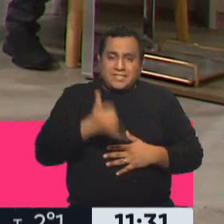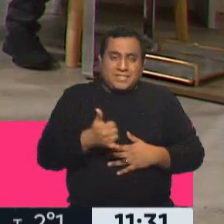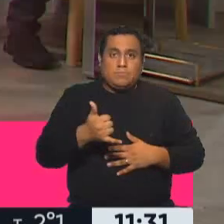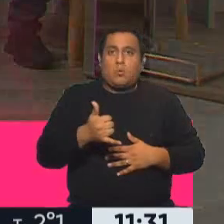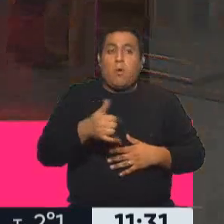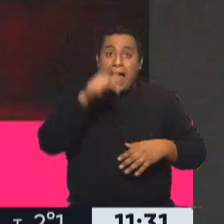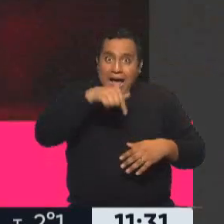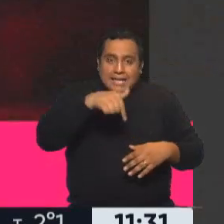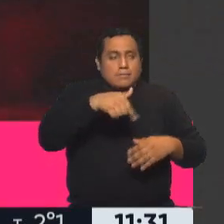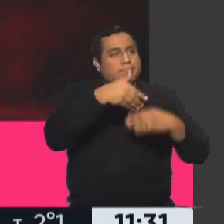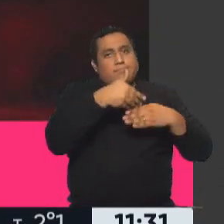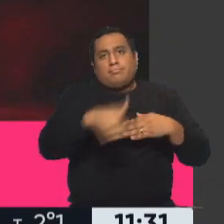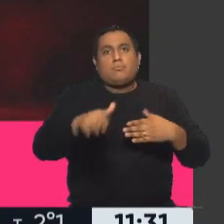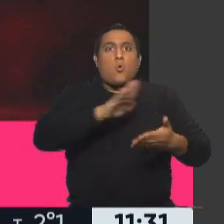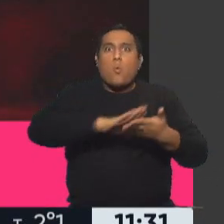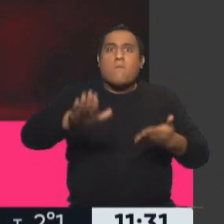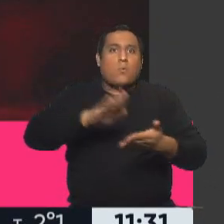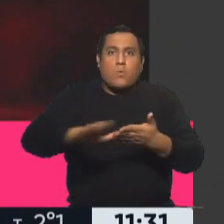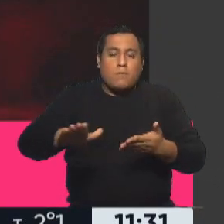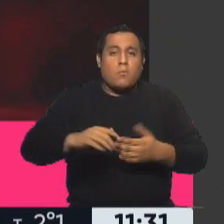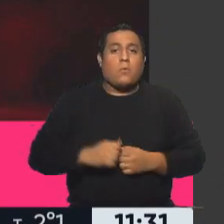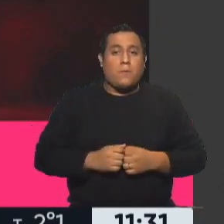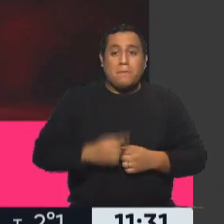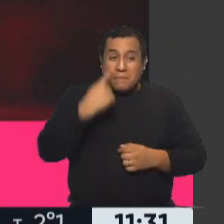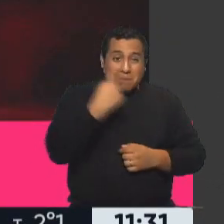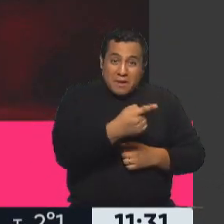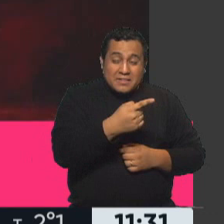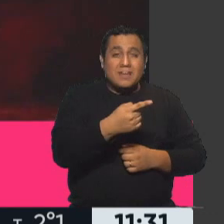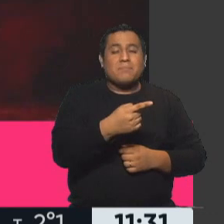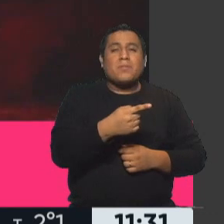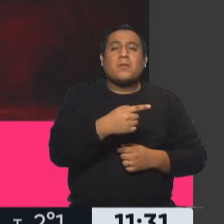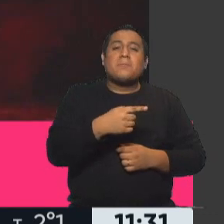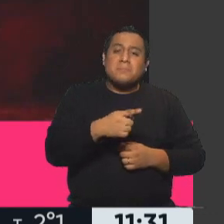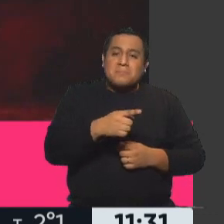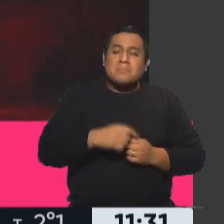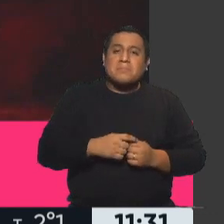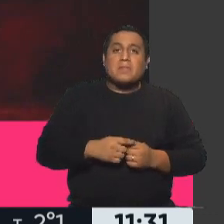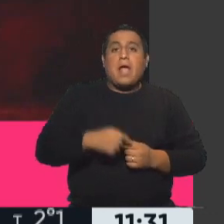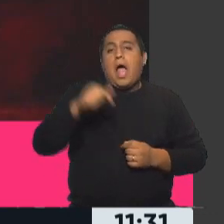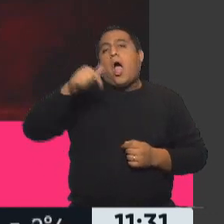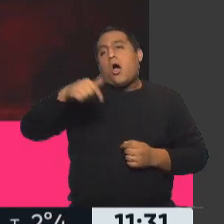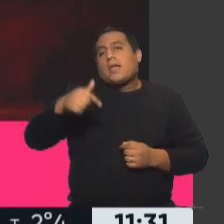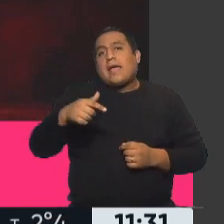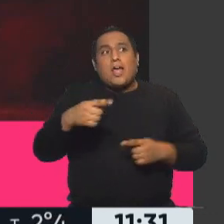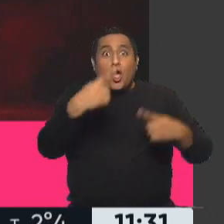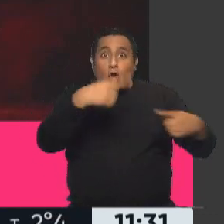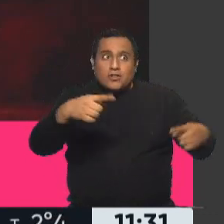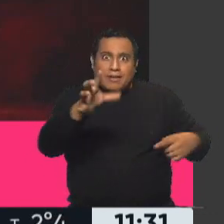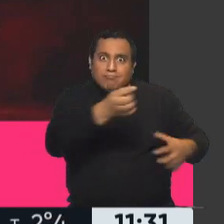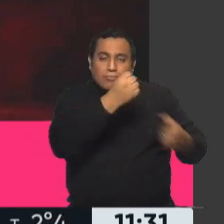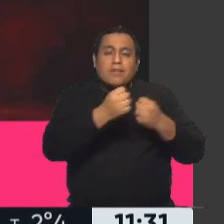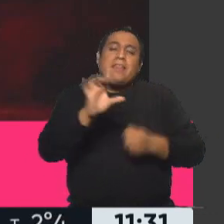bisagra. Sí, fue tremendo. Bueno, todas estas cosas, las grandes instituciones, lo que ven ahí, todo eso... Las Vegas, digamos. Hoy es más difícil conseguir todo esto.